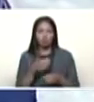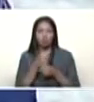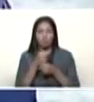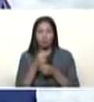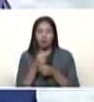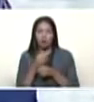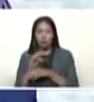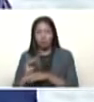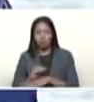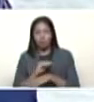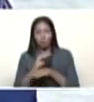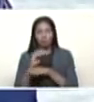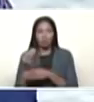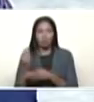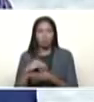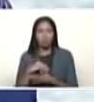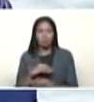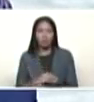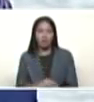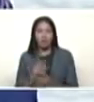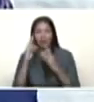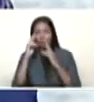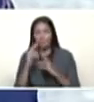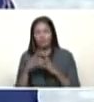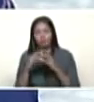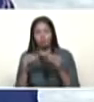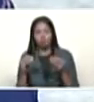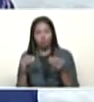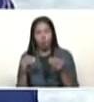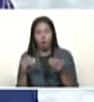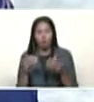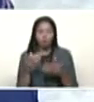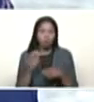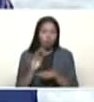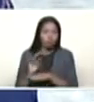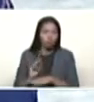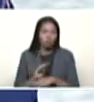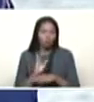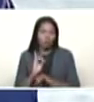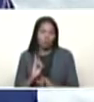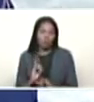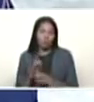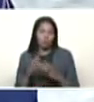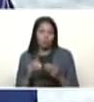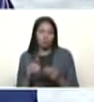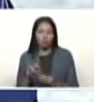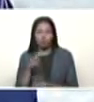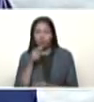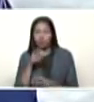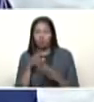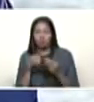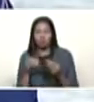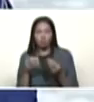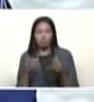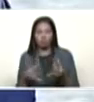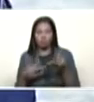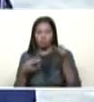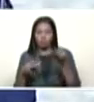máxima precaución respecto a la reserva del mismo, tanto en sus comentarios como en sus